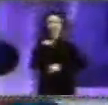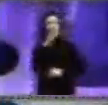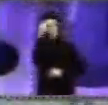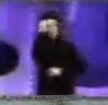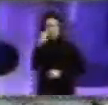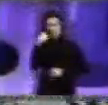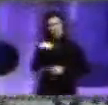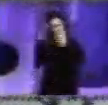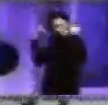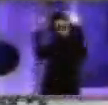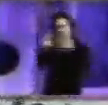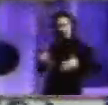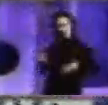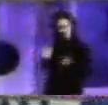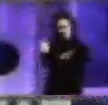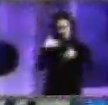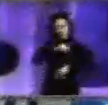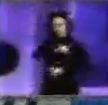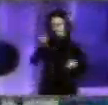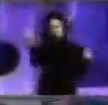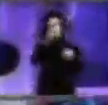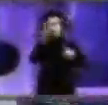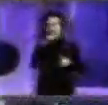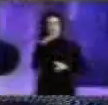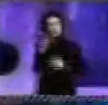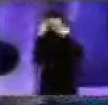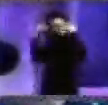la ilusión. Va a quitarme la